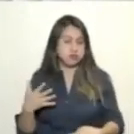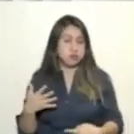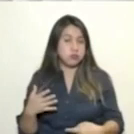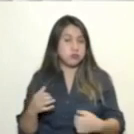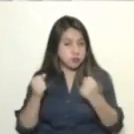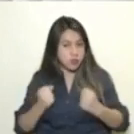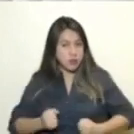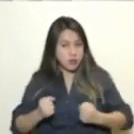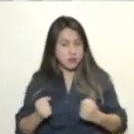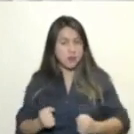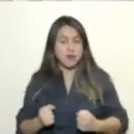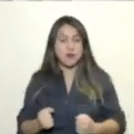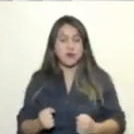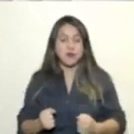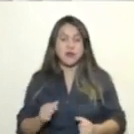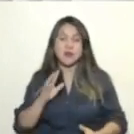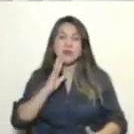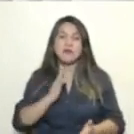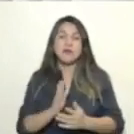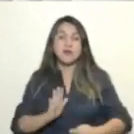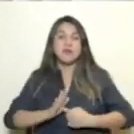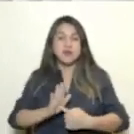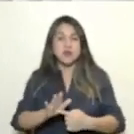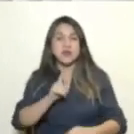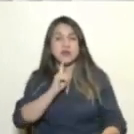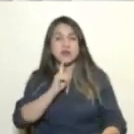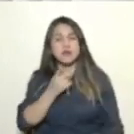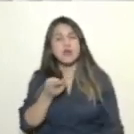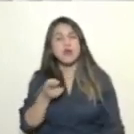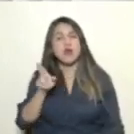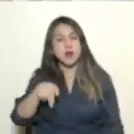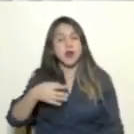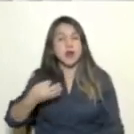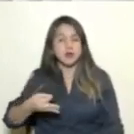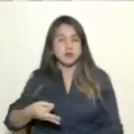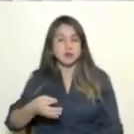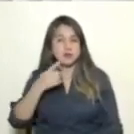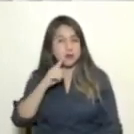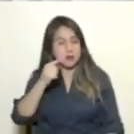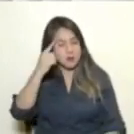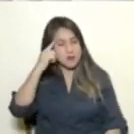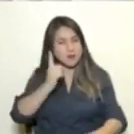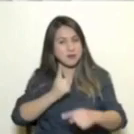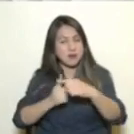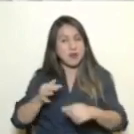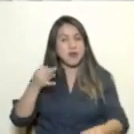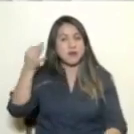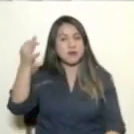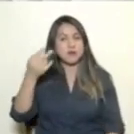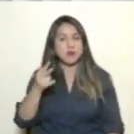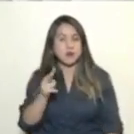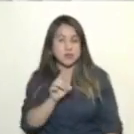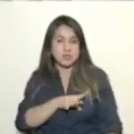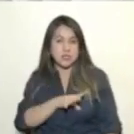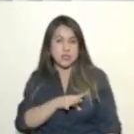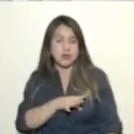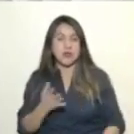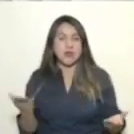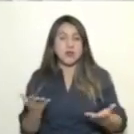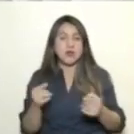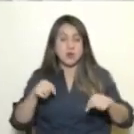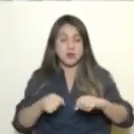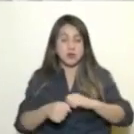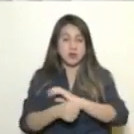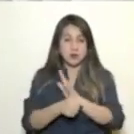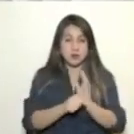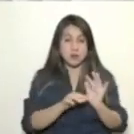que tenemos que demostrar que tenemos razón para ser optimistas del futuro de Chile. Y como esta